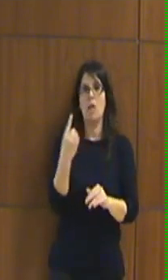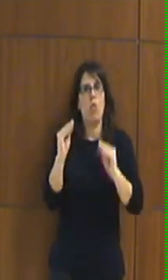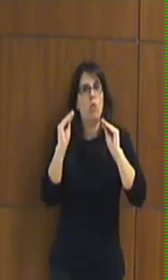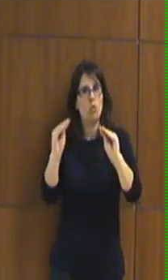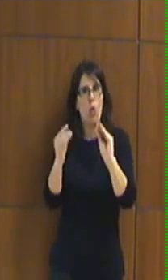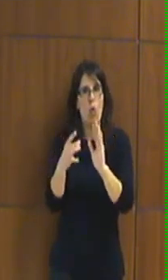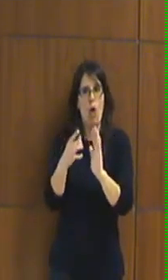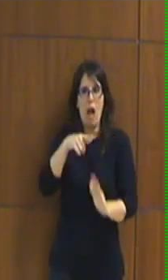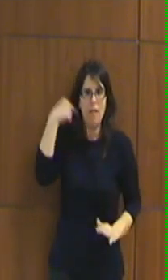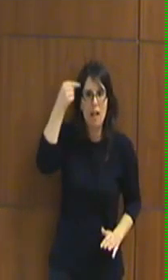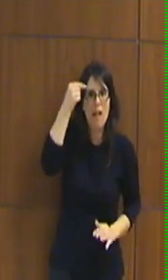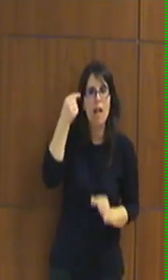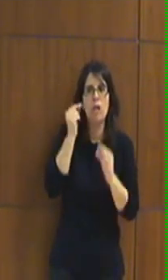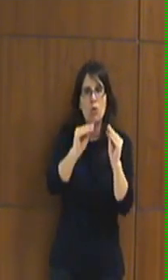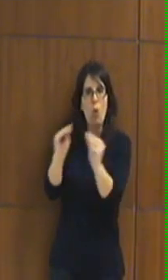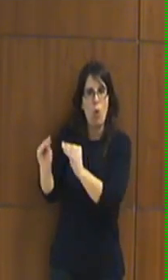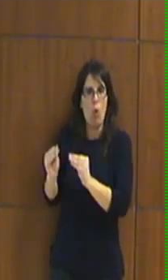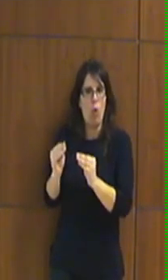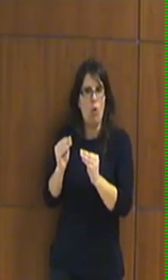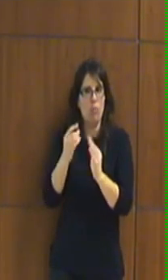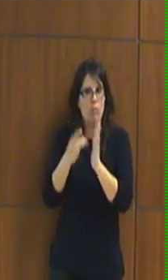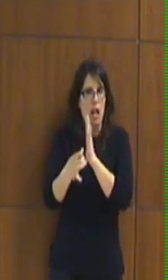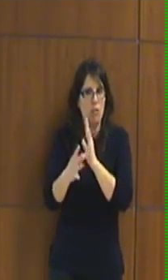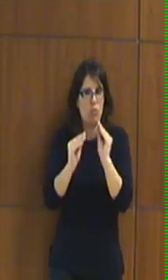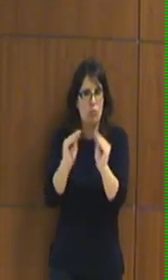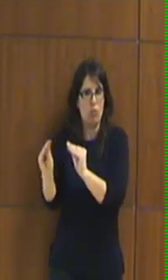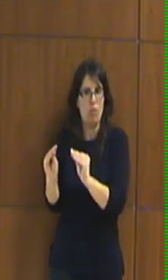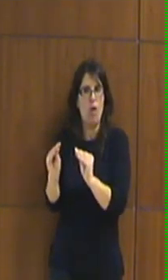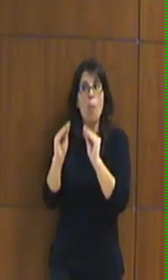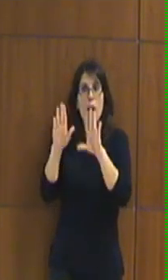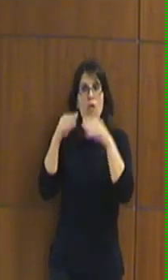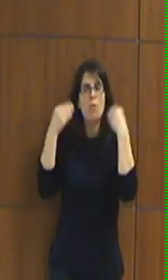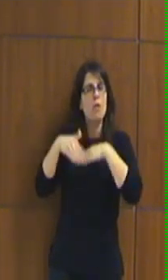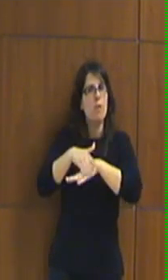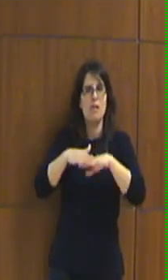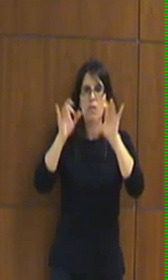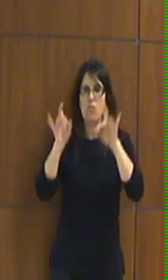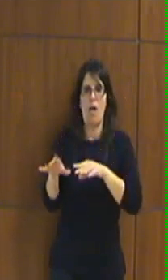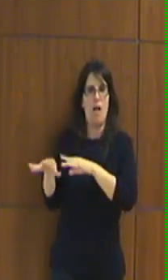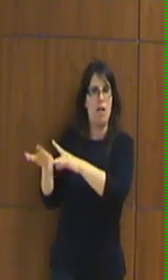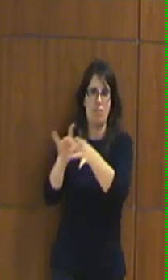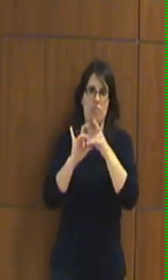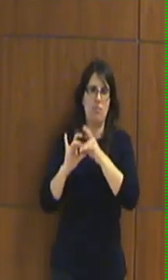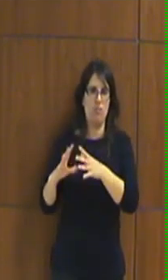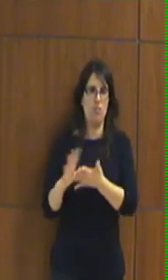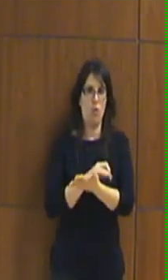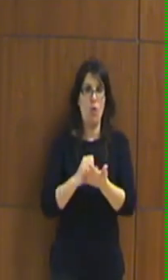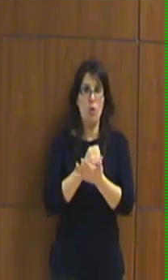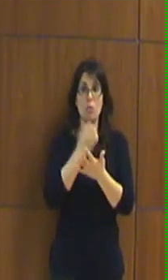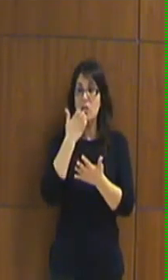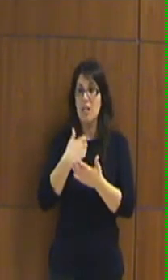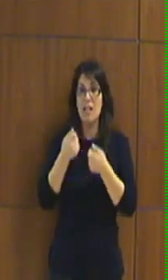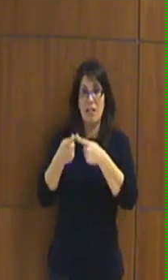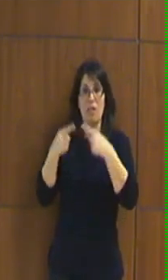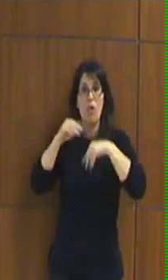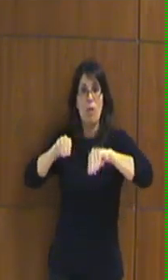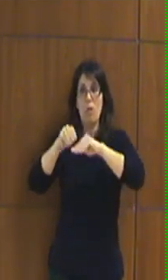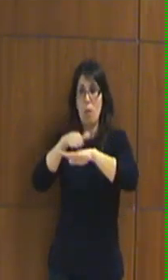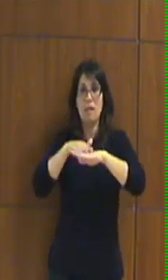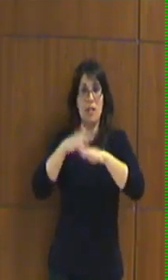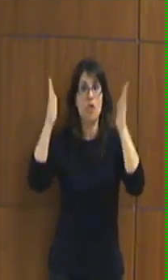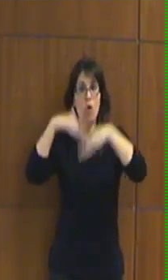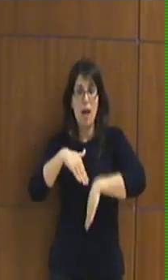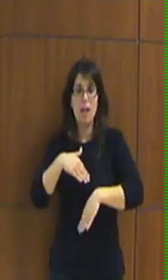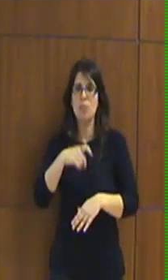uno, pues saldrán cosas muy parecidas, ¿no? Pero si no nace eso en ese mismo entorno, es difícil, ¿no?, que luego también las plantas